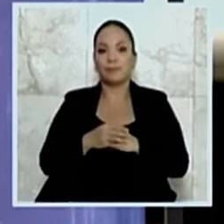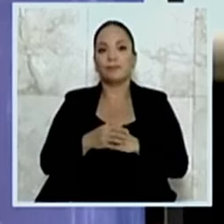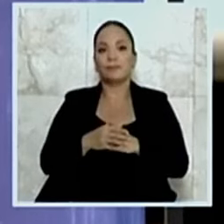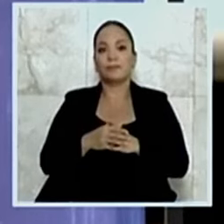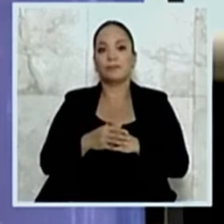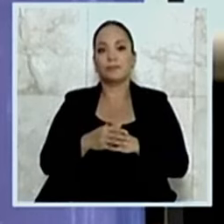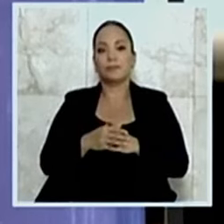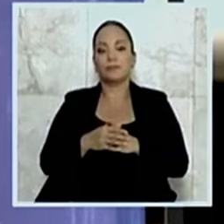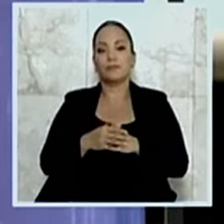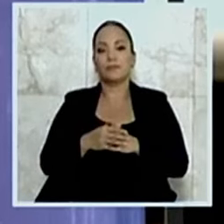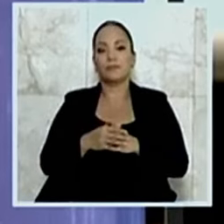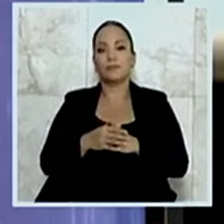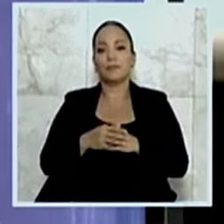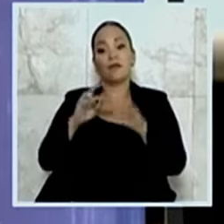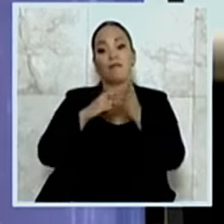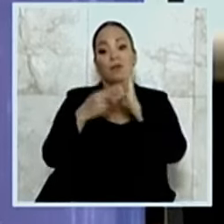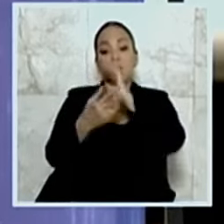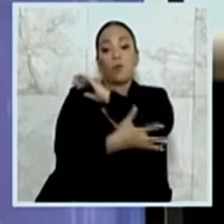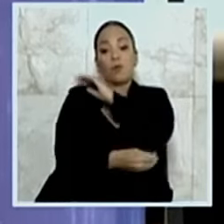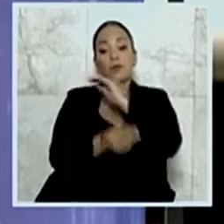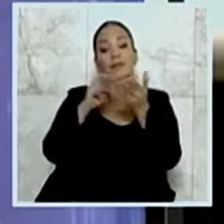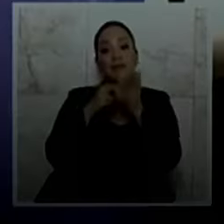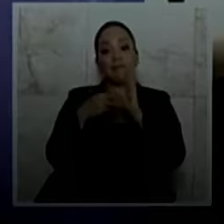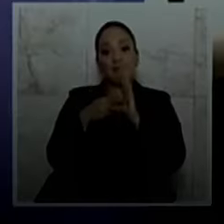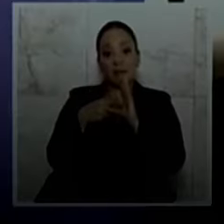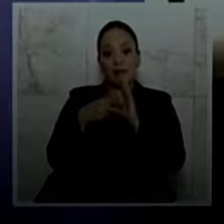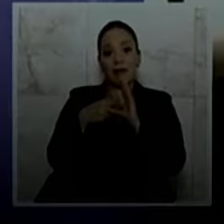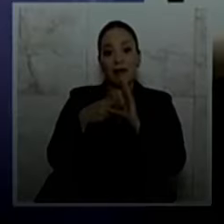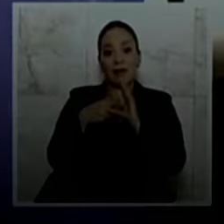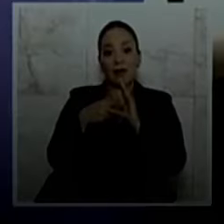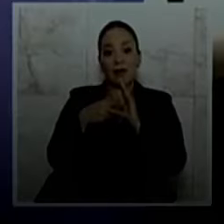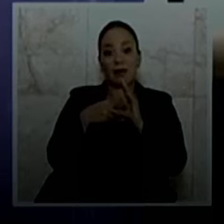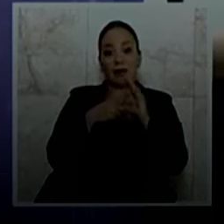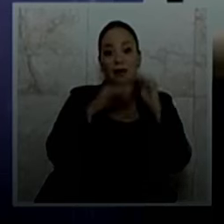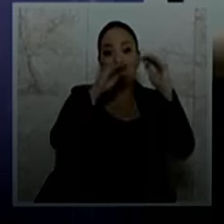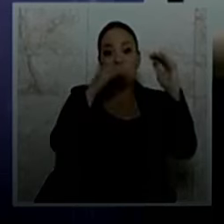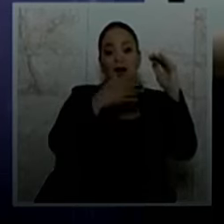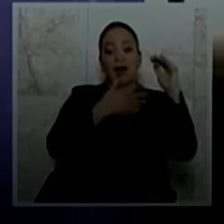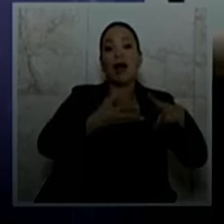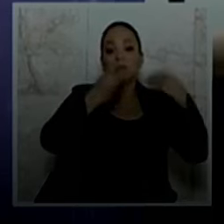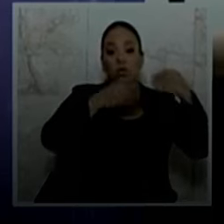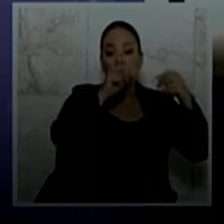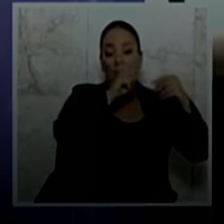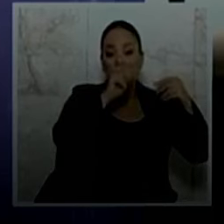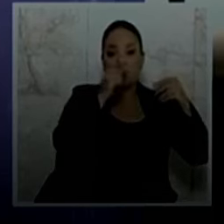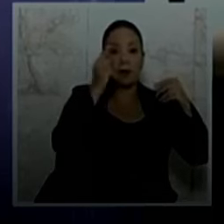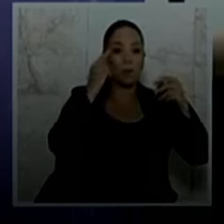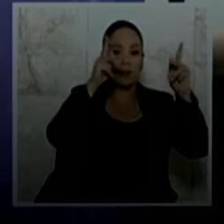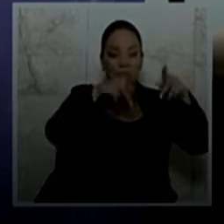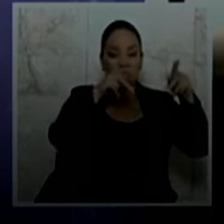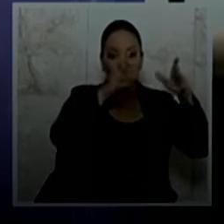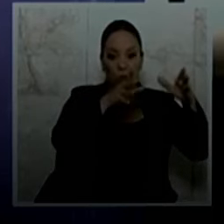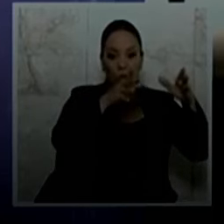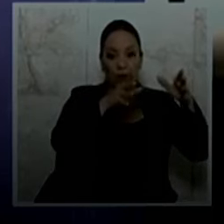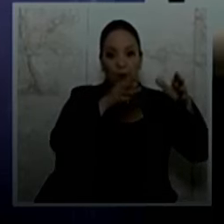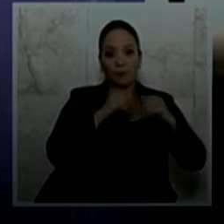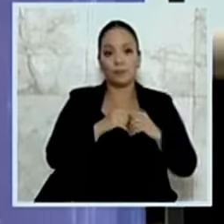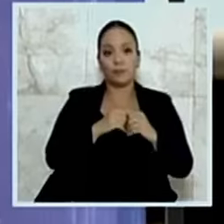un salto lógico que no tiene ninguna relación. Costa Rica tiene problemas de pobreza. La